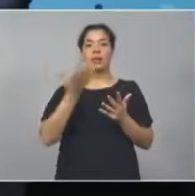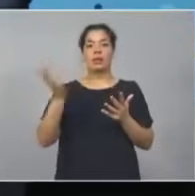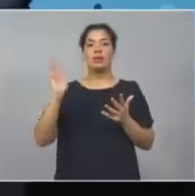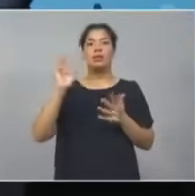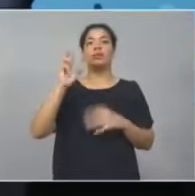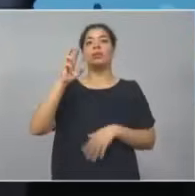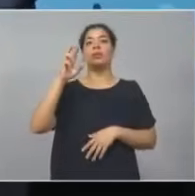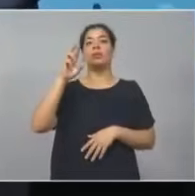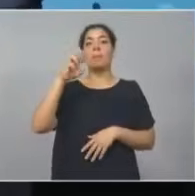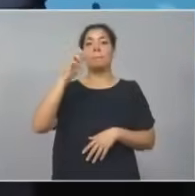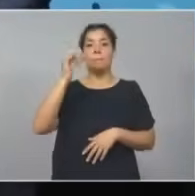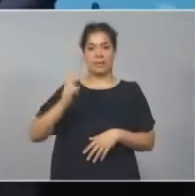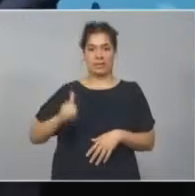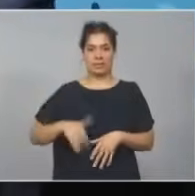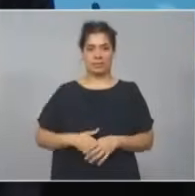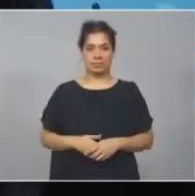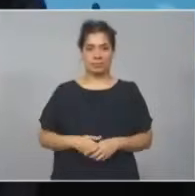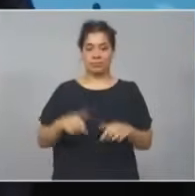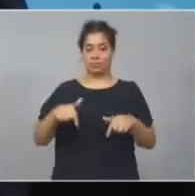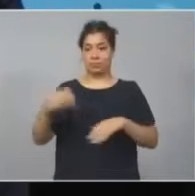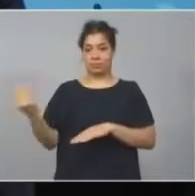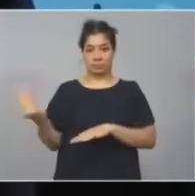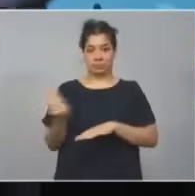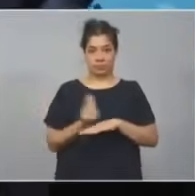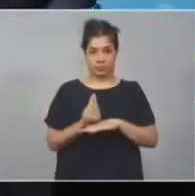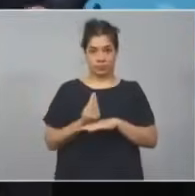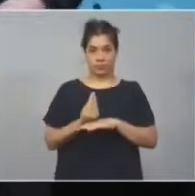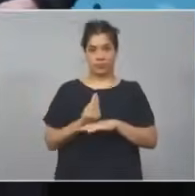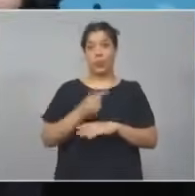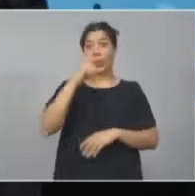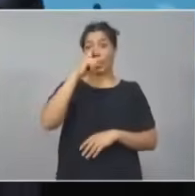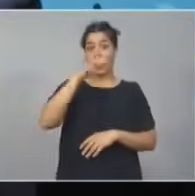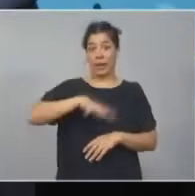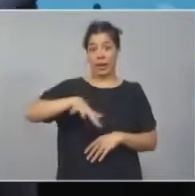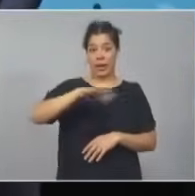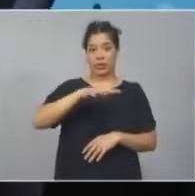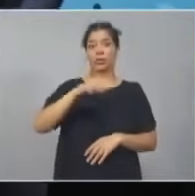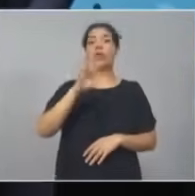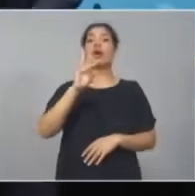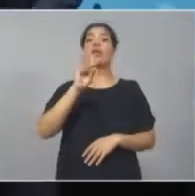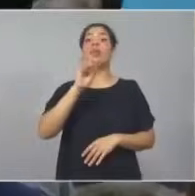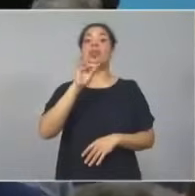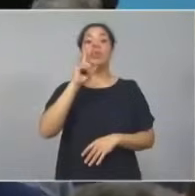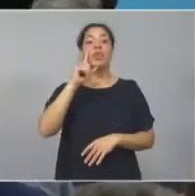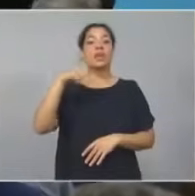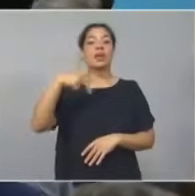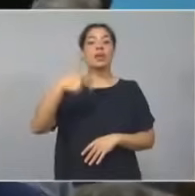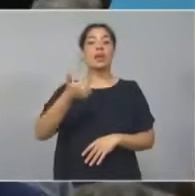Sube a firmar el municipio de General Belgrano, Osvaldo Mario Di Napoli.